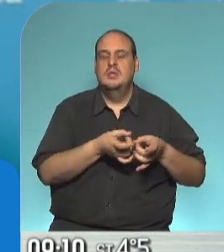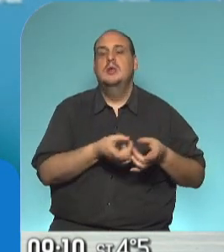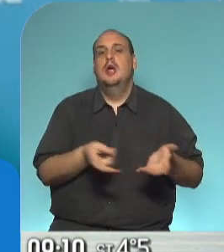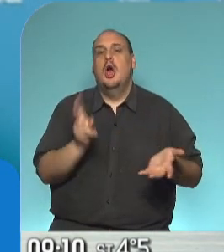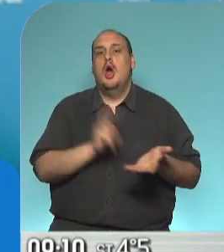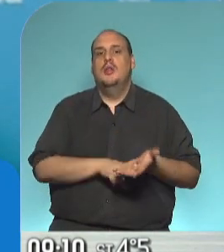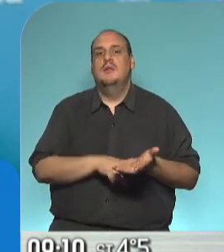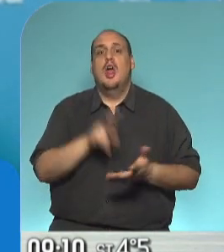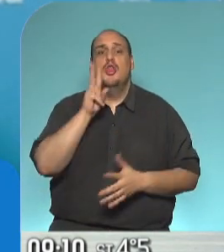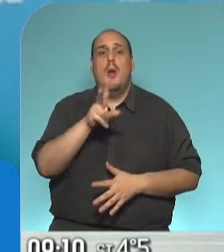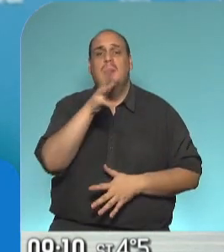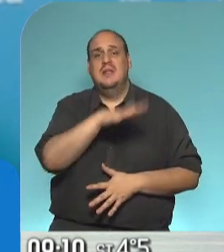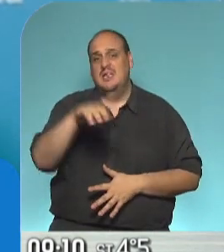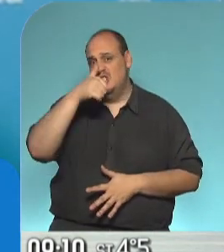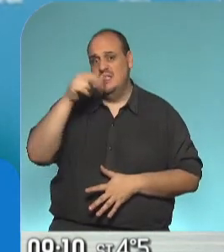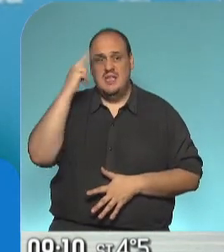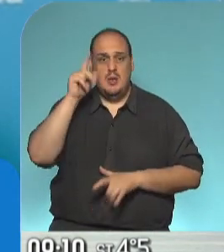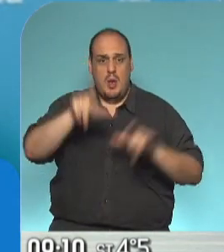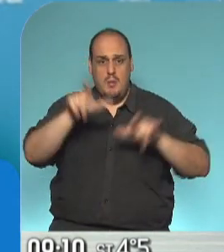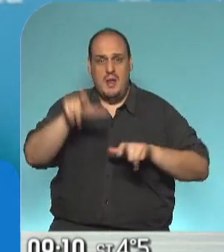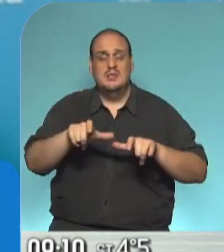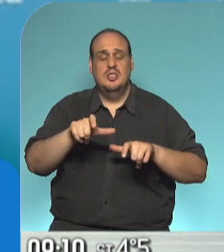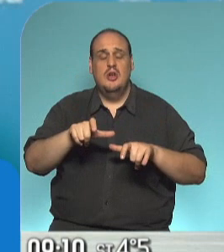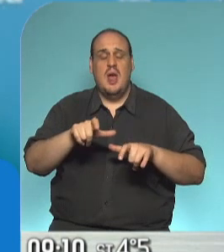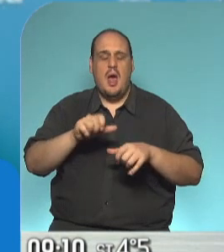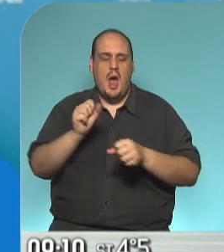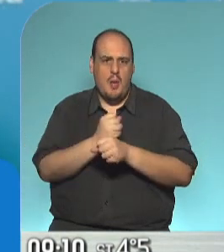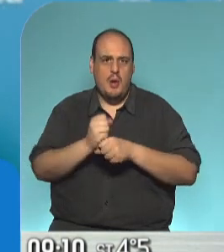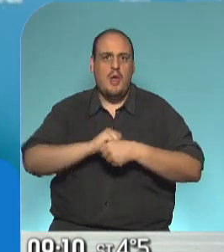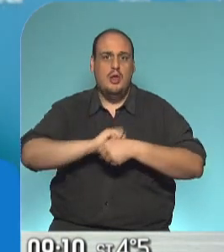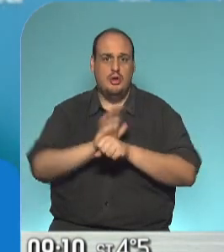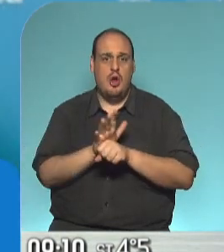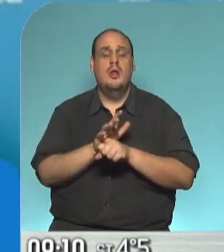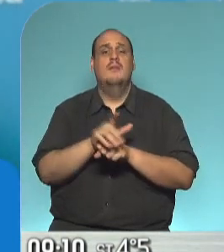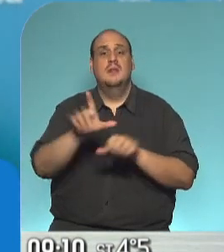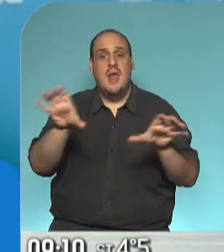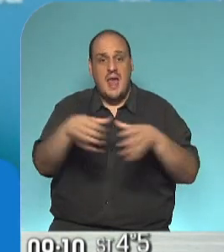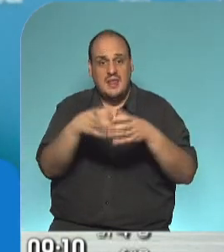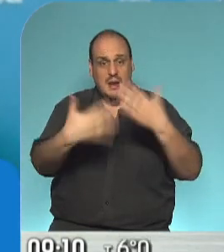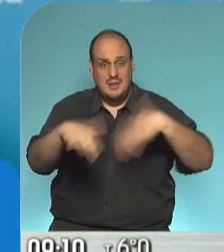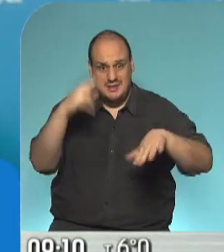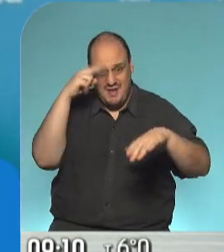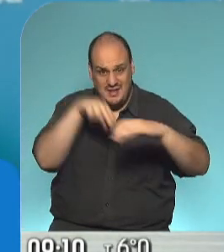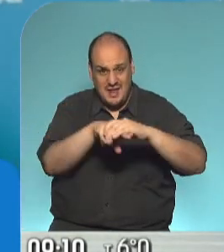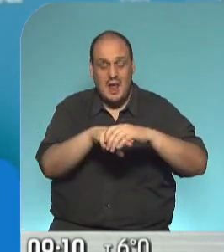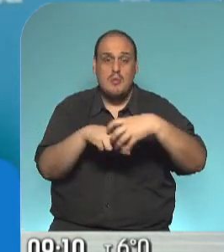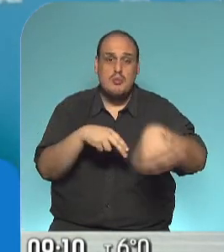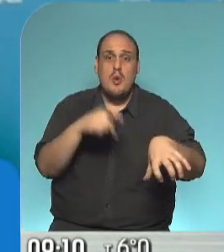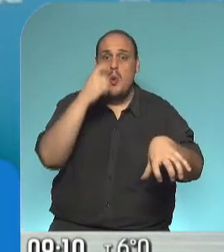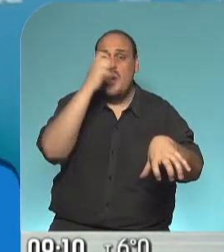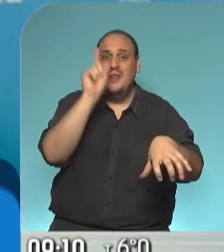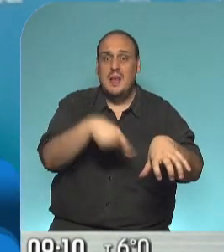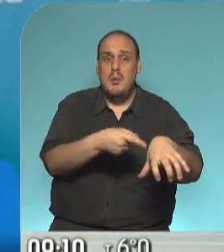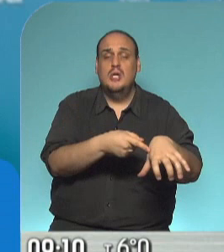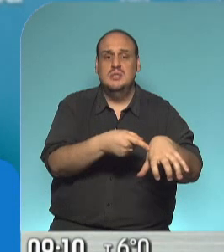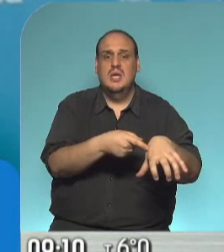los 1.569 pacientes que tienen confirmados SARS-CoV-2 internados en terapia intensiva, casi el 20%